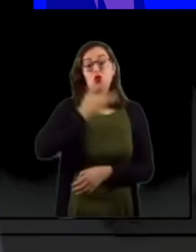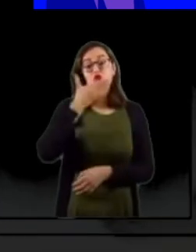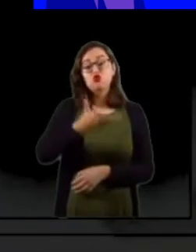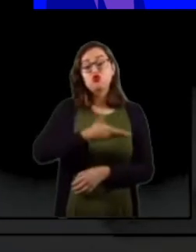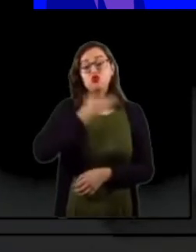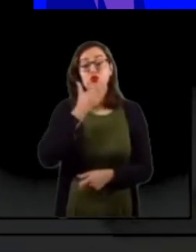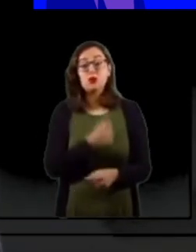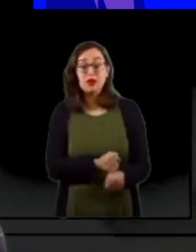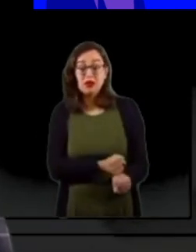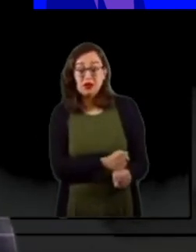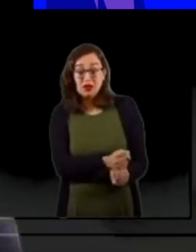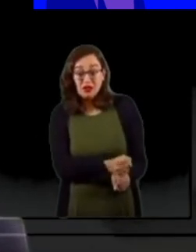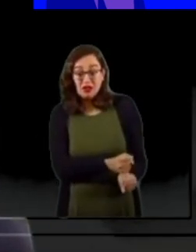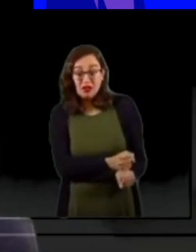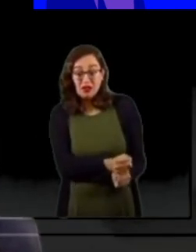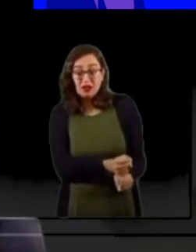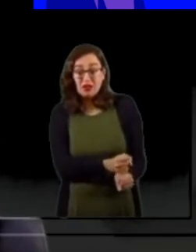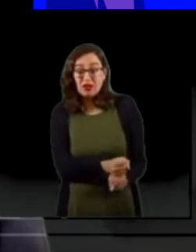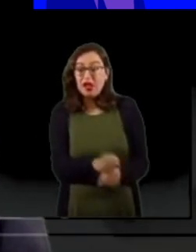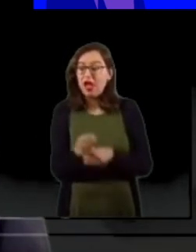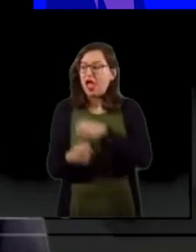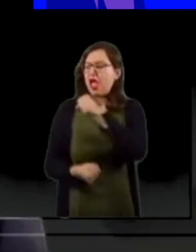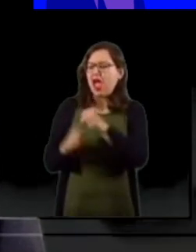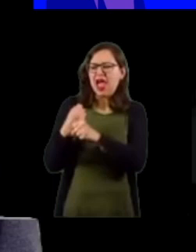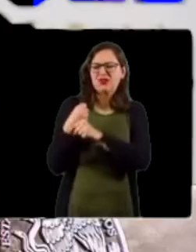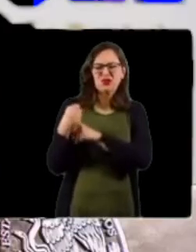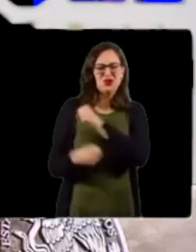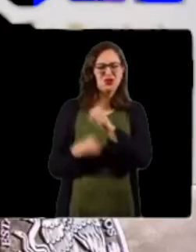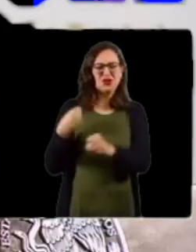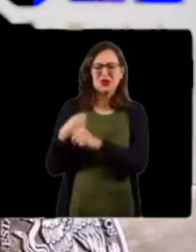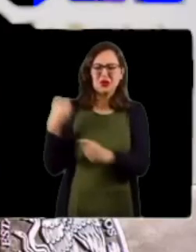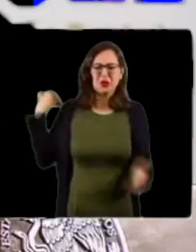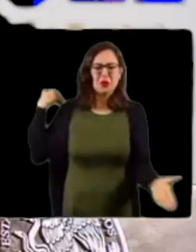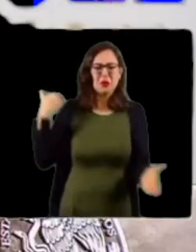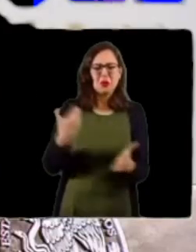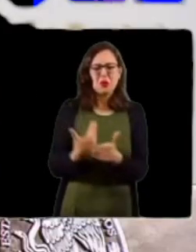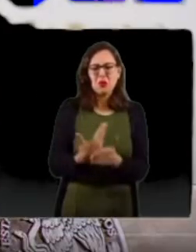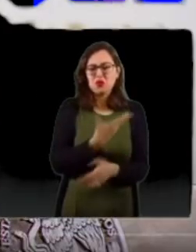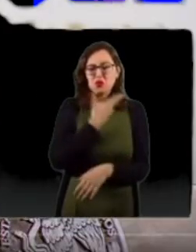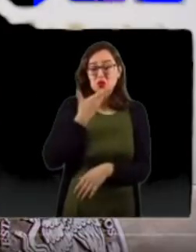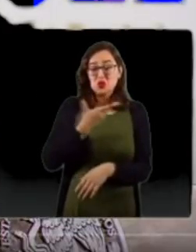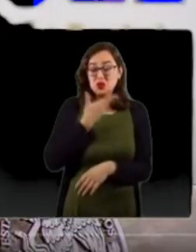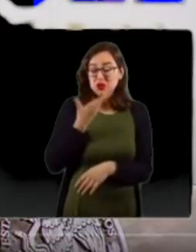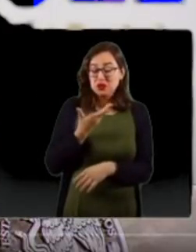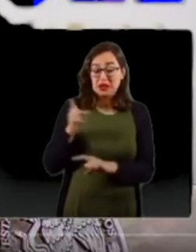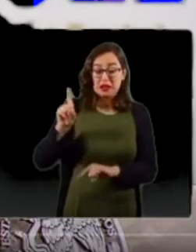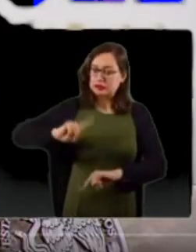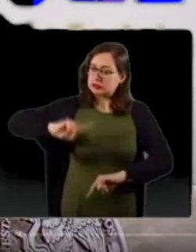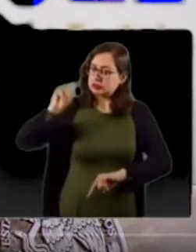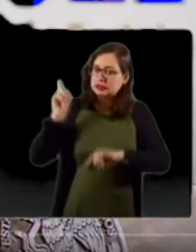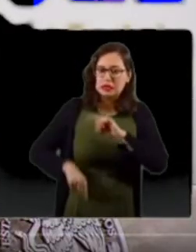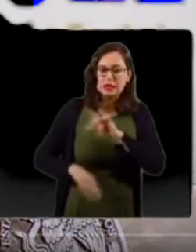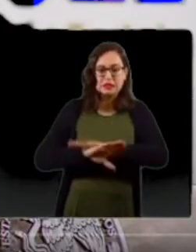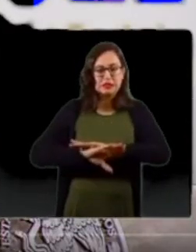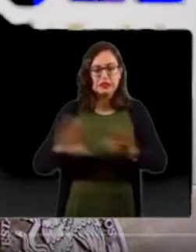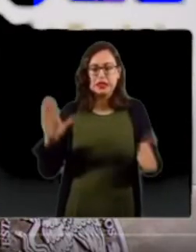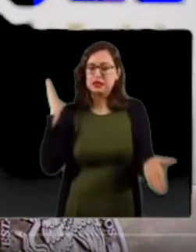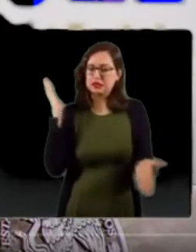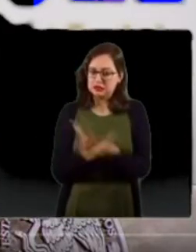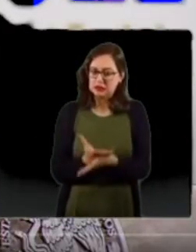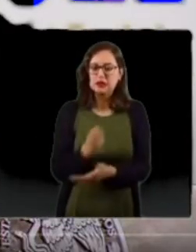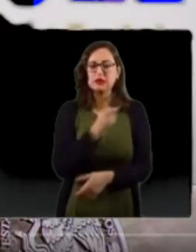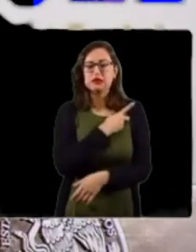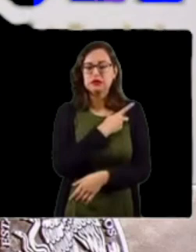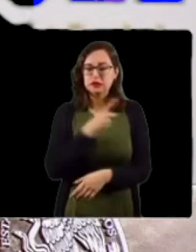regular que durante muchos años existió en nuestro país, no podemos andar con medias tintas ni con duda.